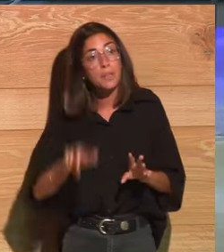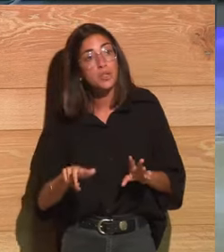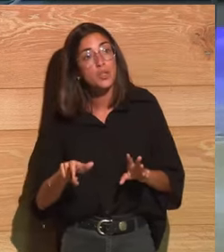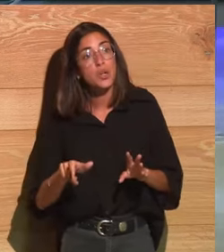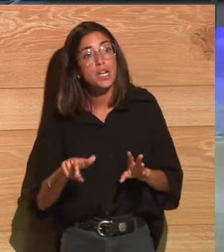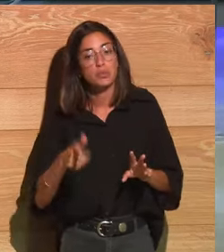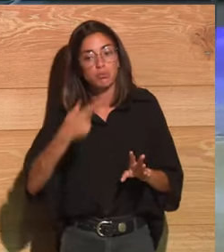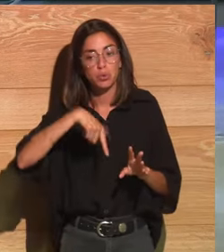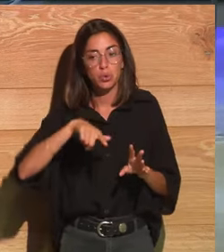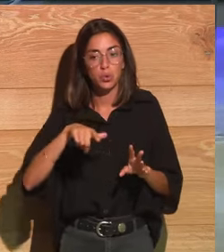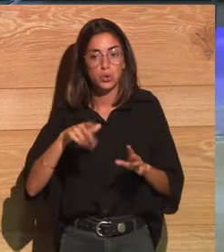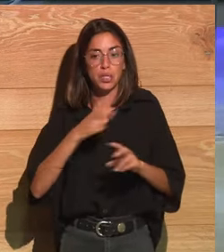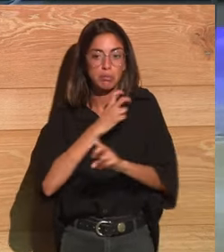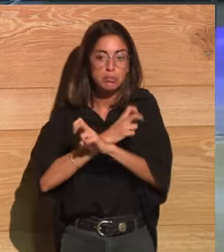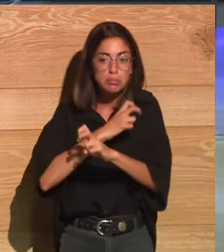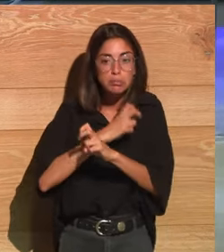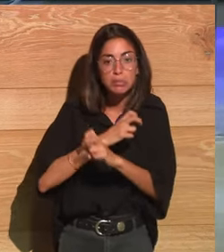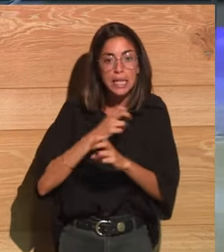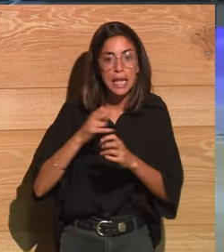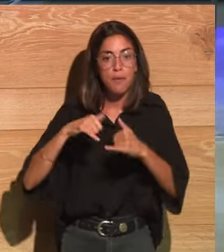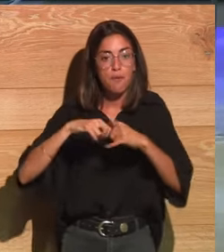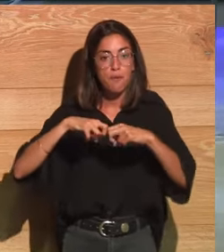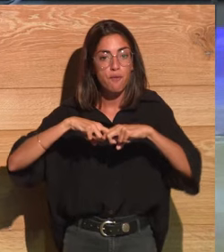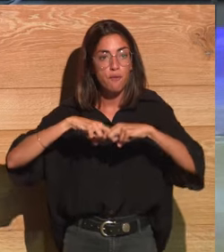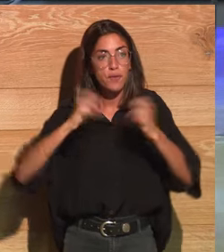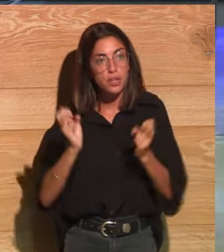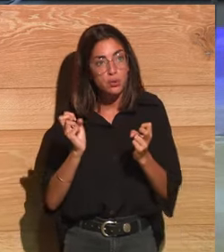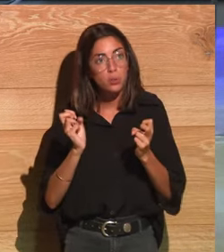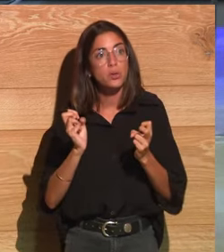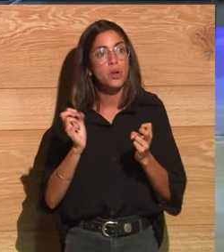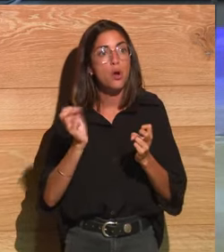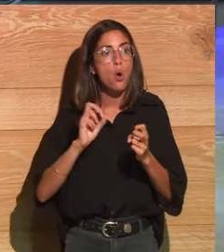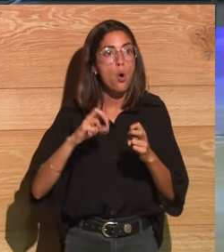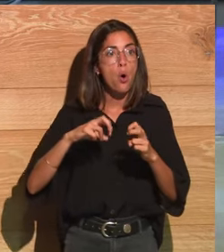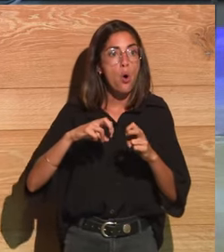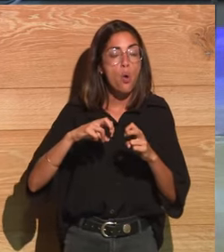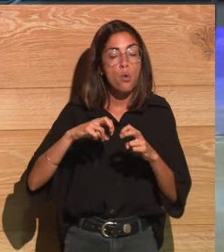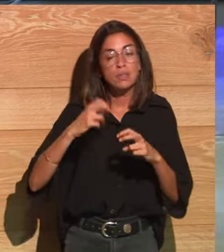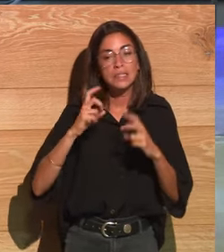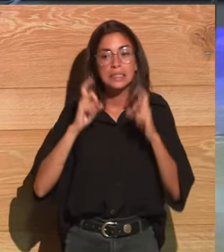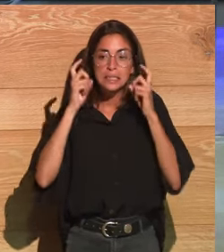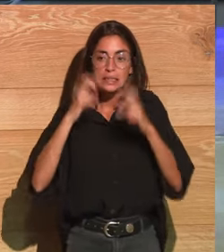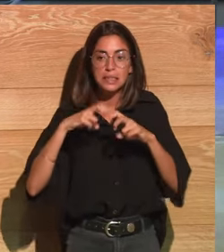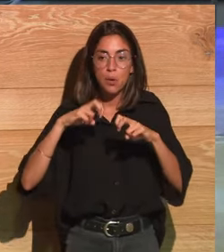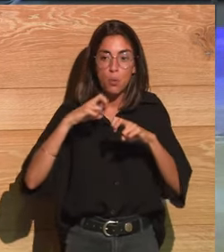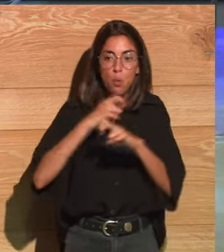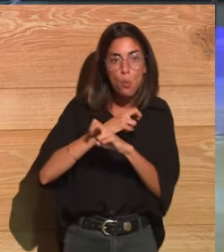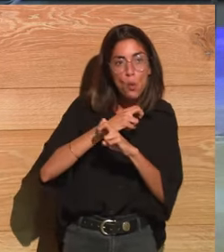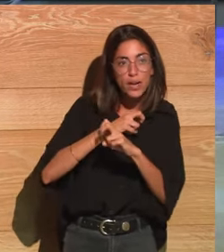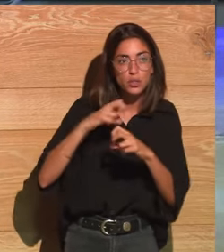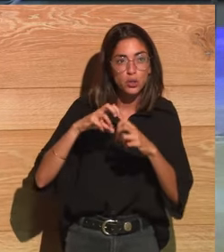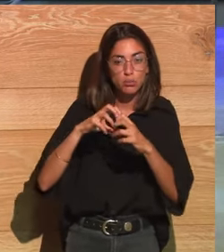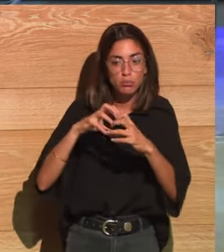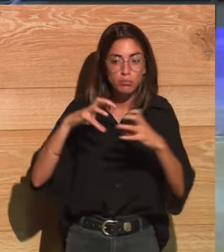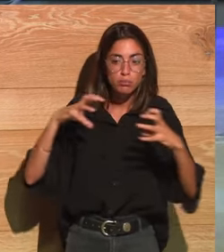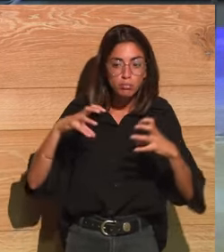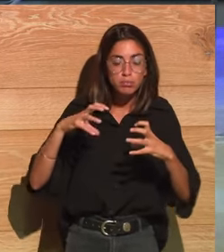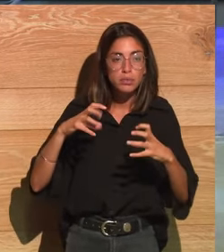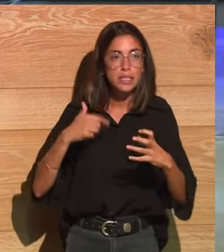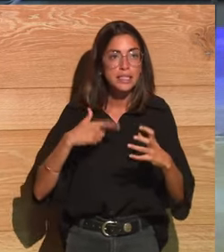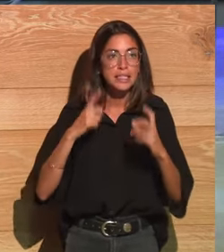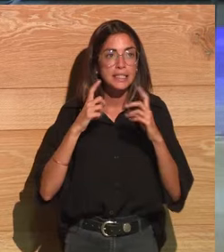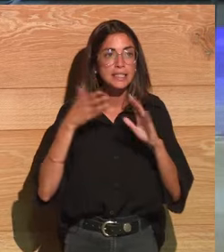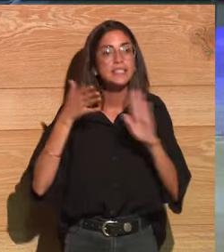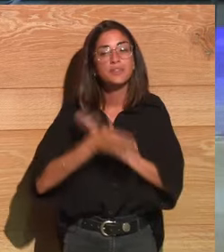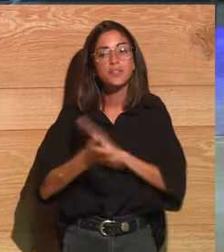ejemplo, un callo de una fractura, una inflamación de un hueso que está tratando de responder a una infección, ¿qué quiere decir? Que ahí